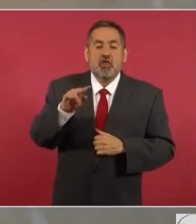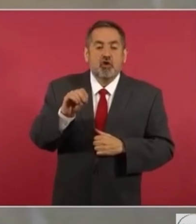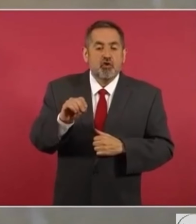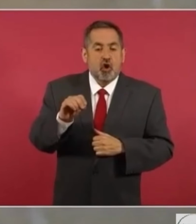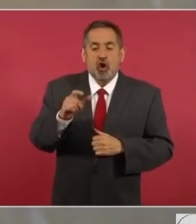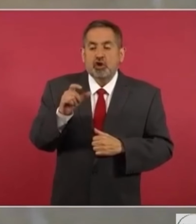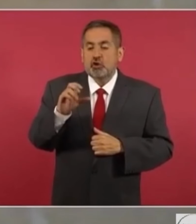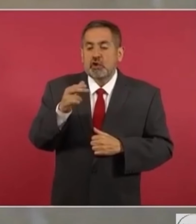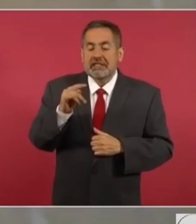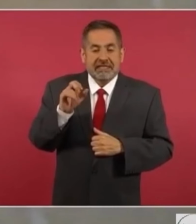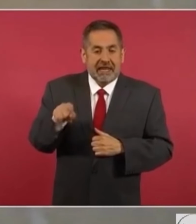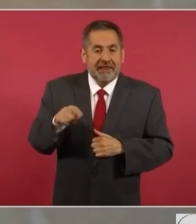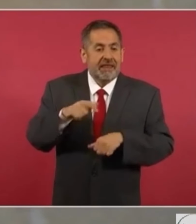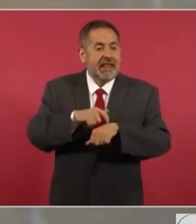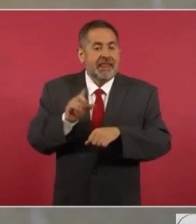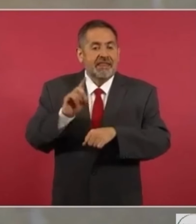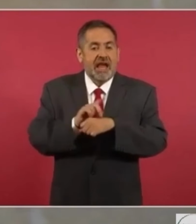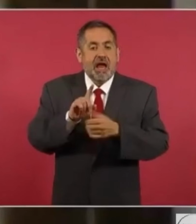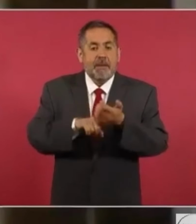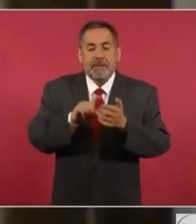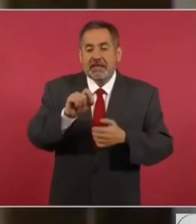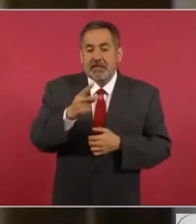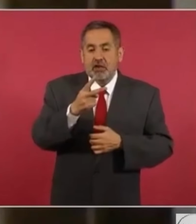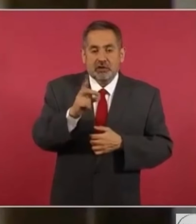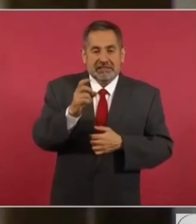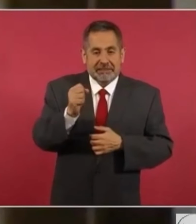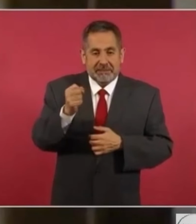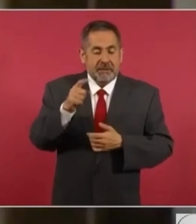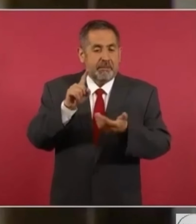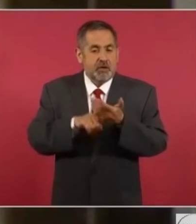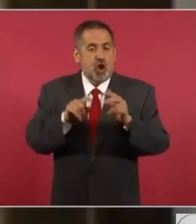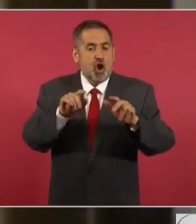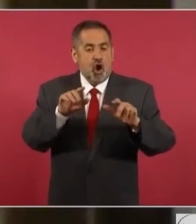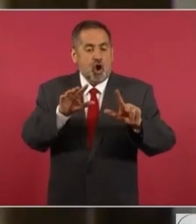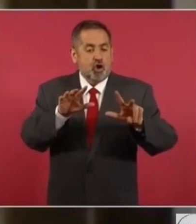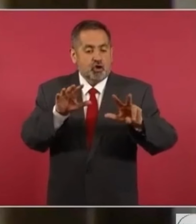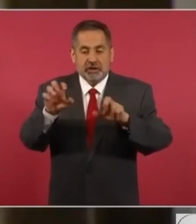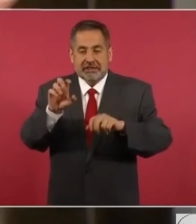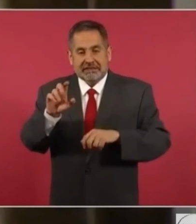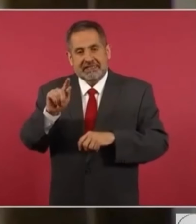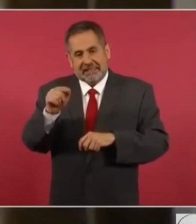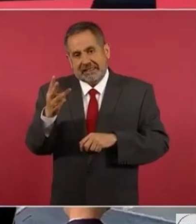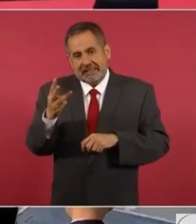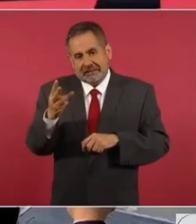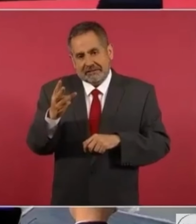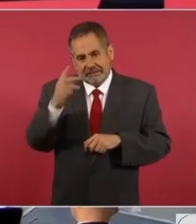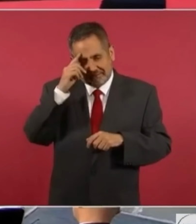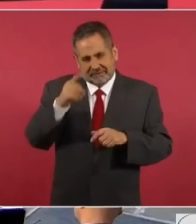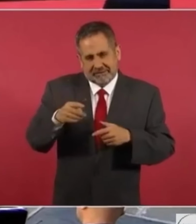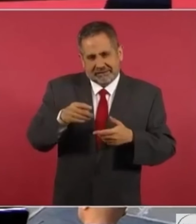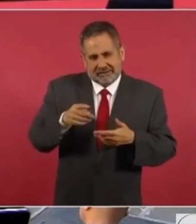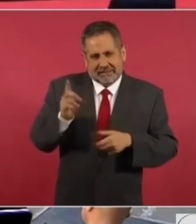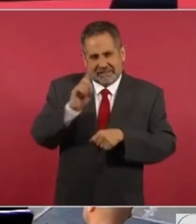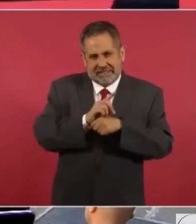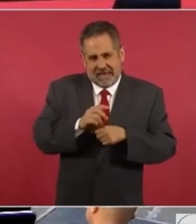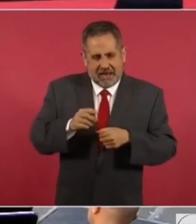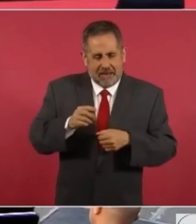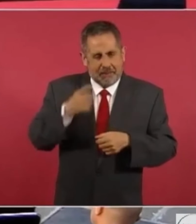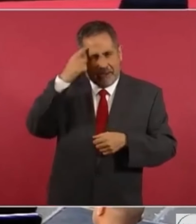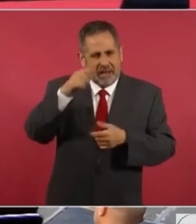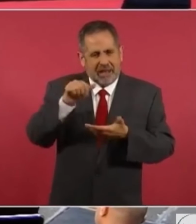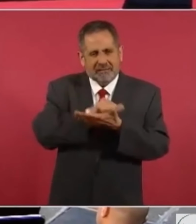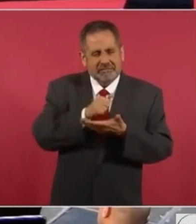Ochitlán, a los 22 días del mes de septiembre de 1873, porque dejaron pasar algunos días, ¿no?, como